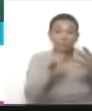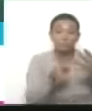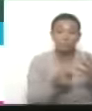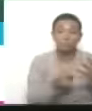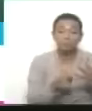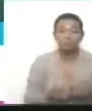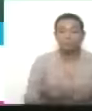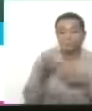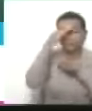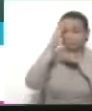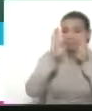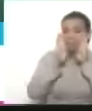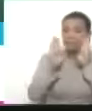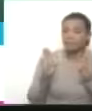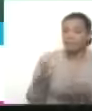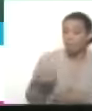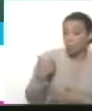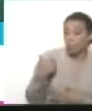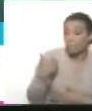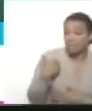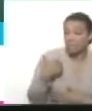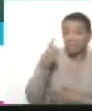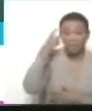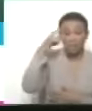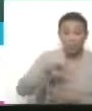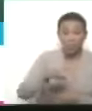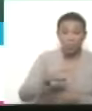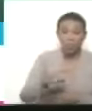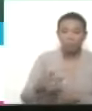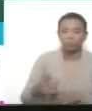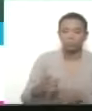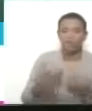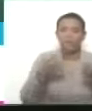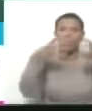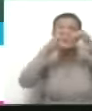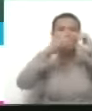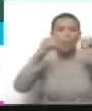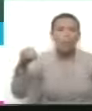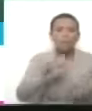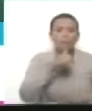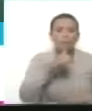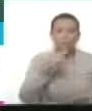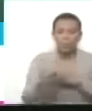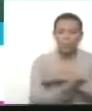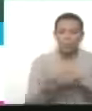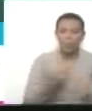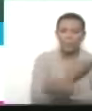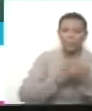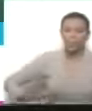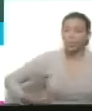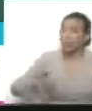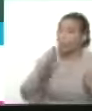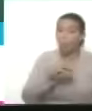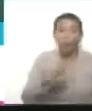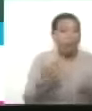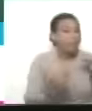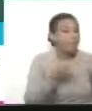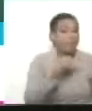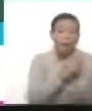atención a propósito de estas declaraciones infundadas belicistas y respetuosas ilegales e